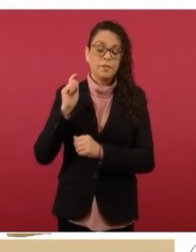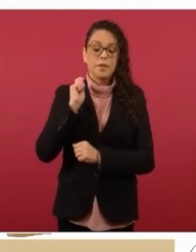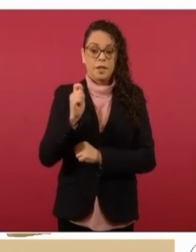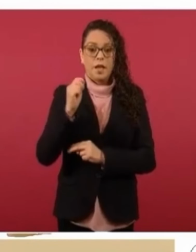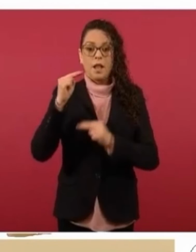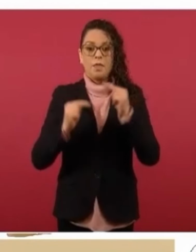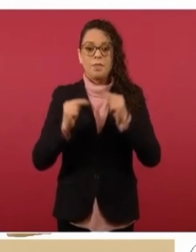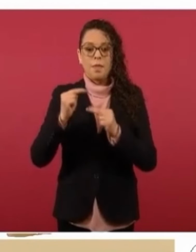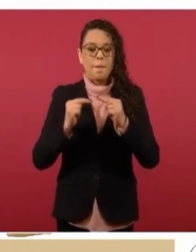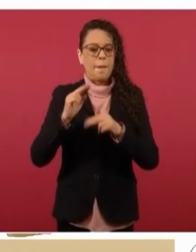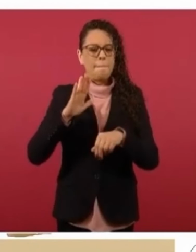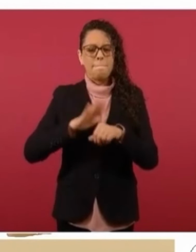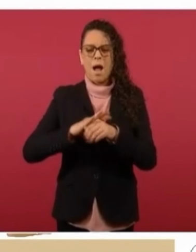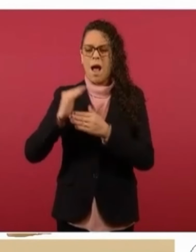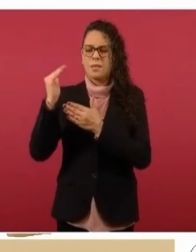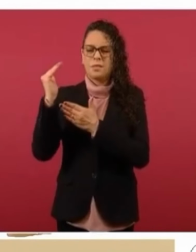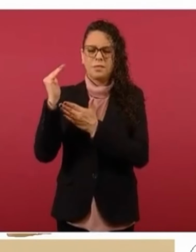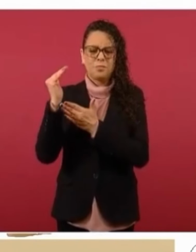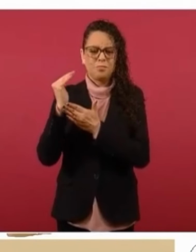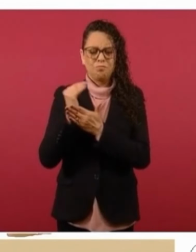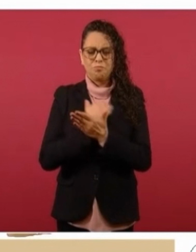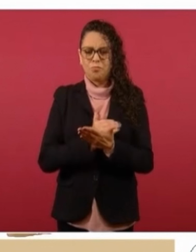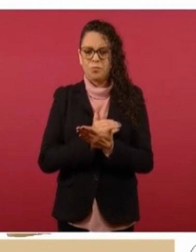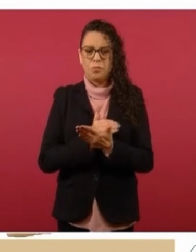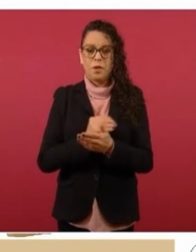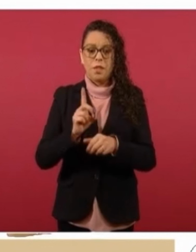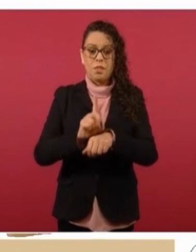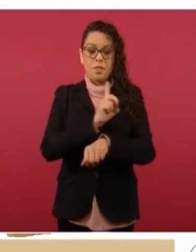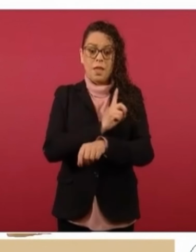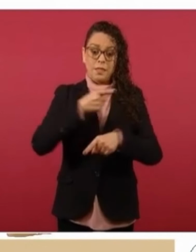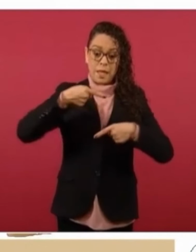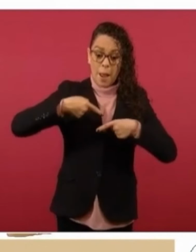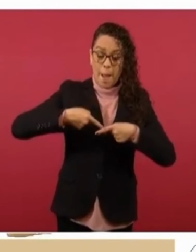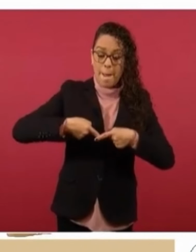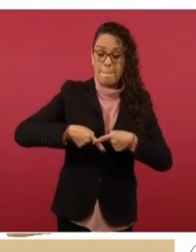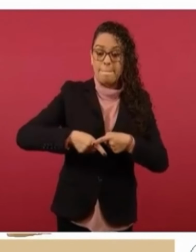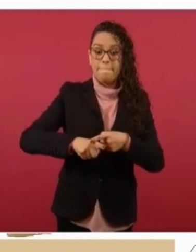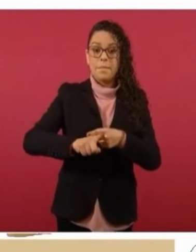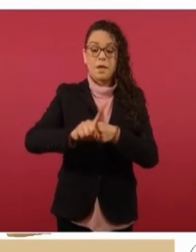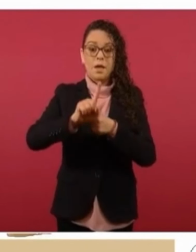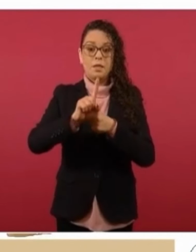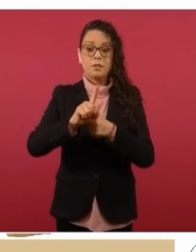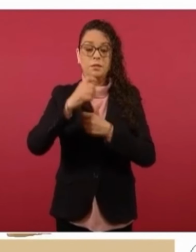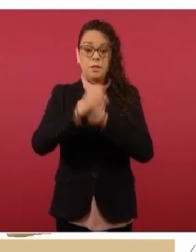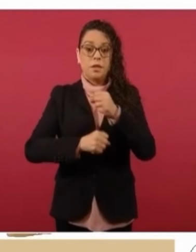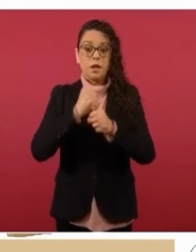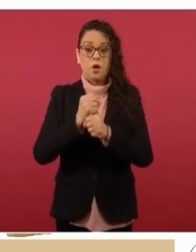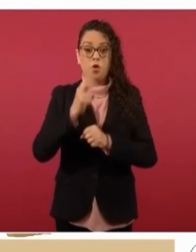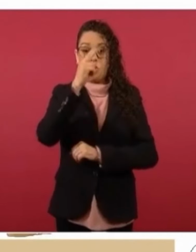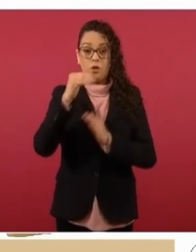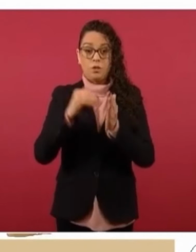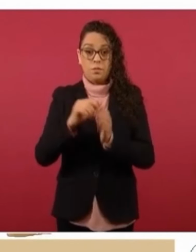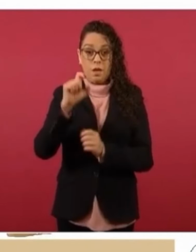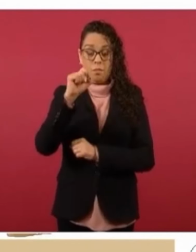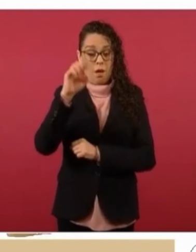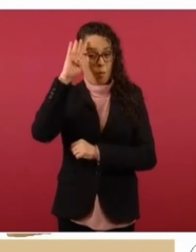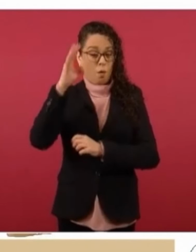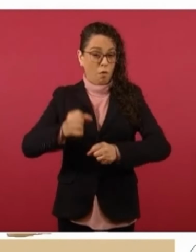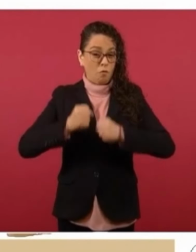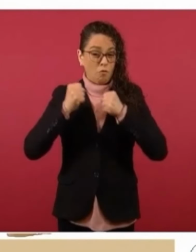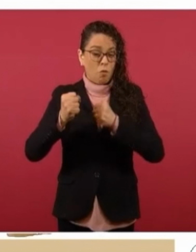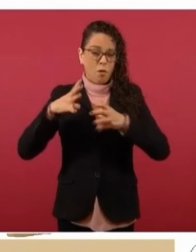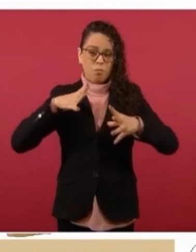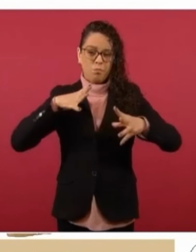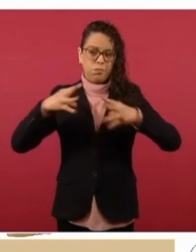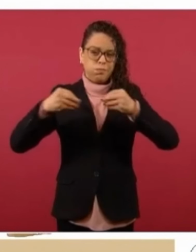que se inició este problema de salud pública a inicios del año 2020, actualmente con una